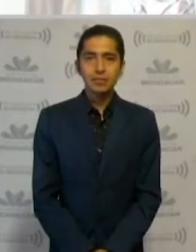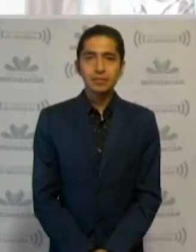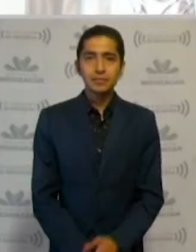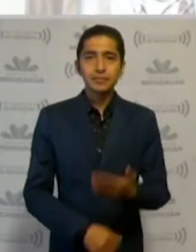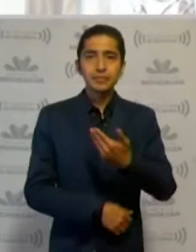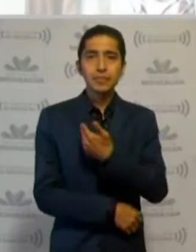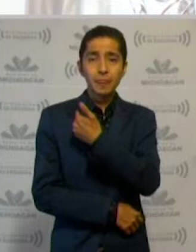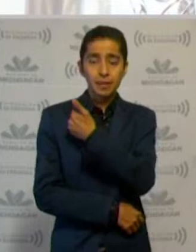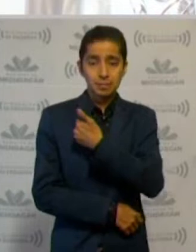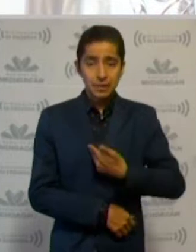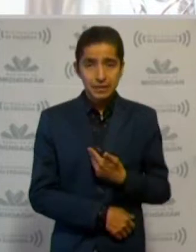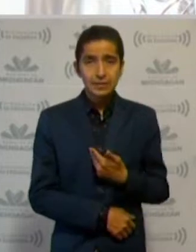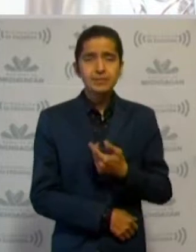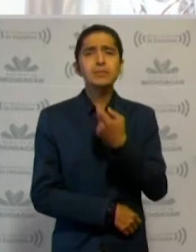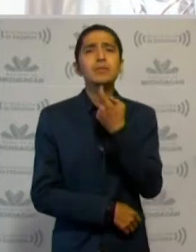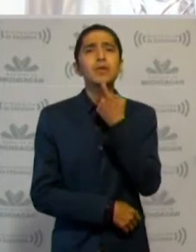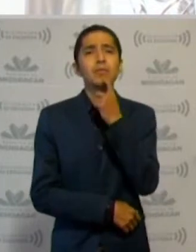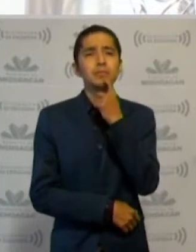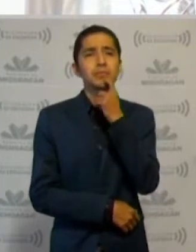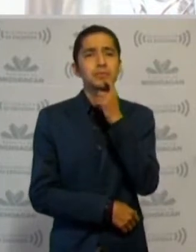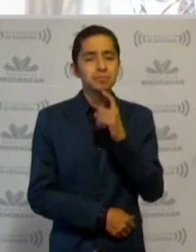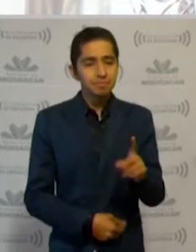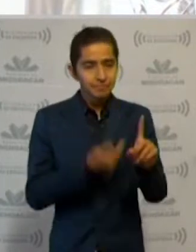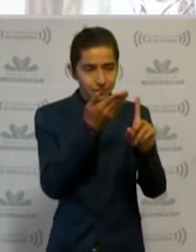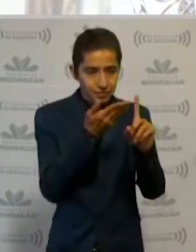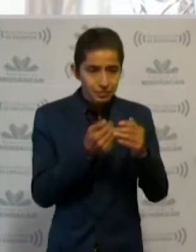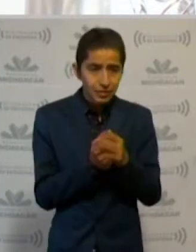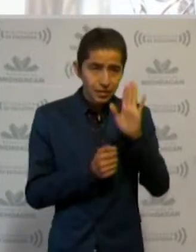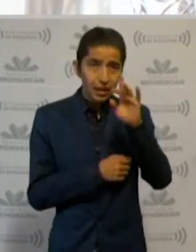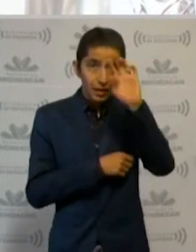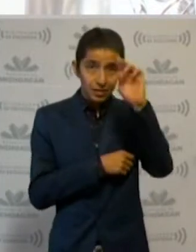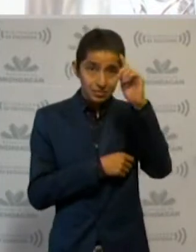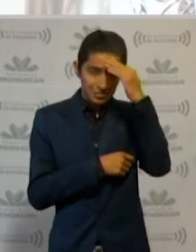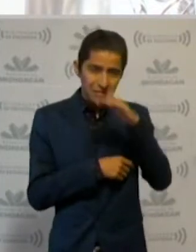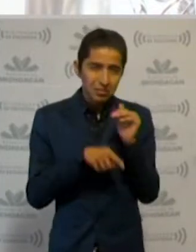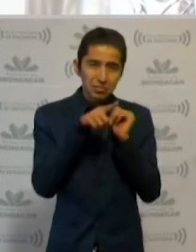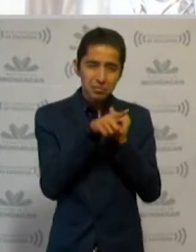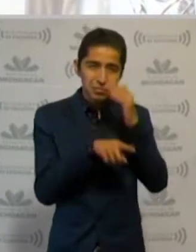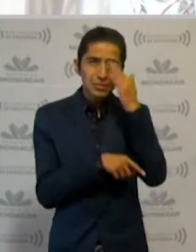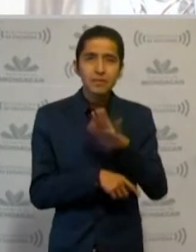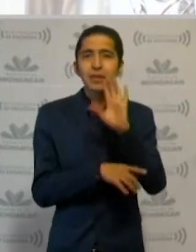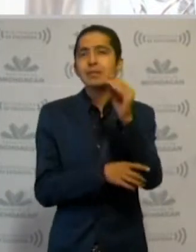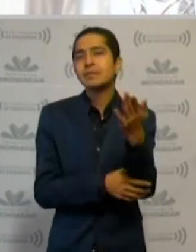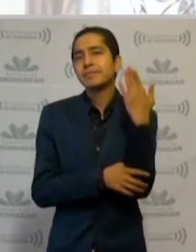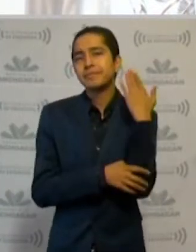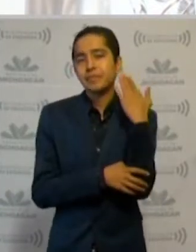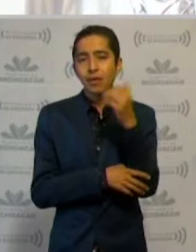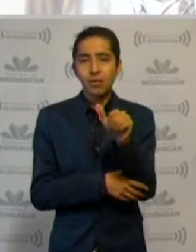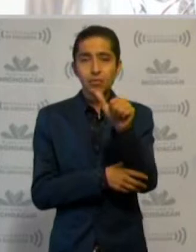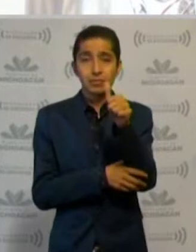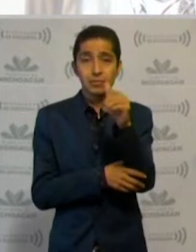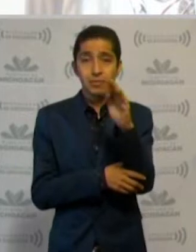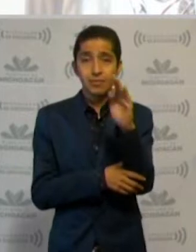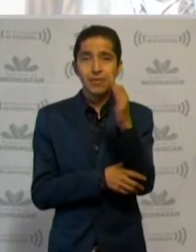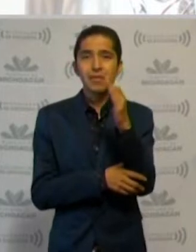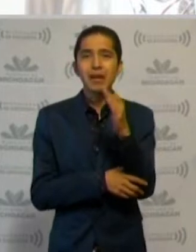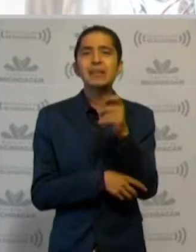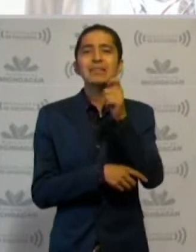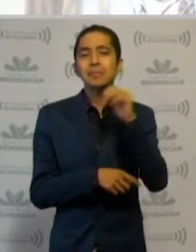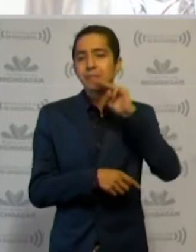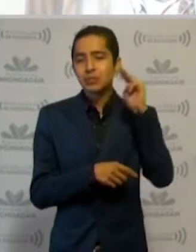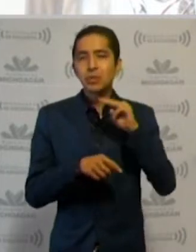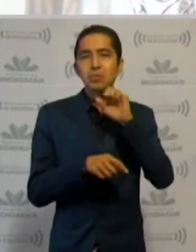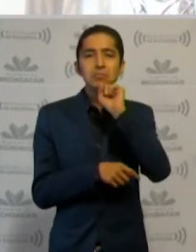presidente andrés manuel lópez obrador como se sabe el pasado 11 de febrero michoacán